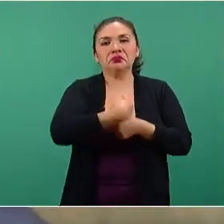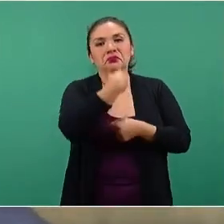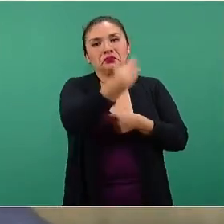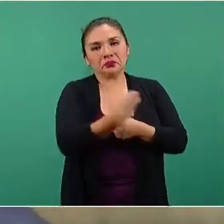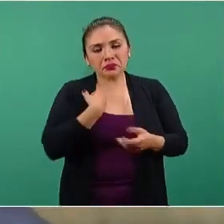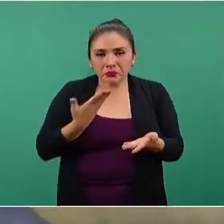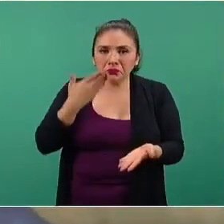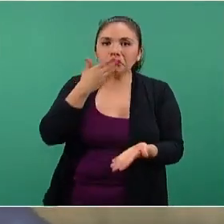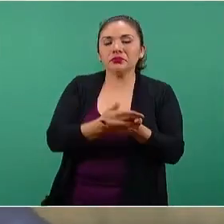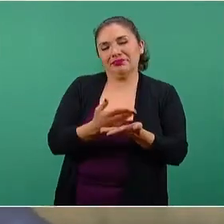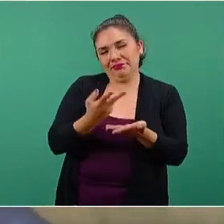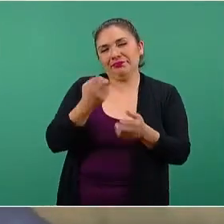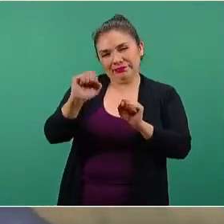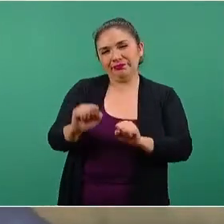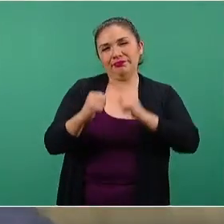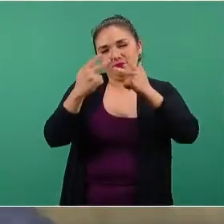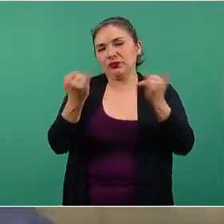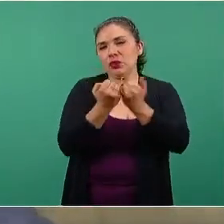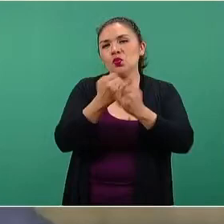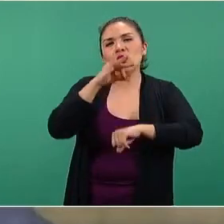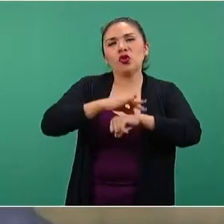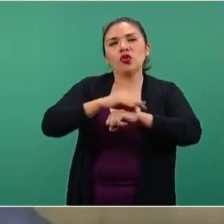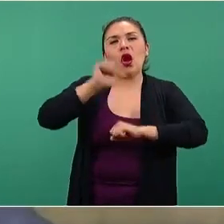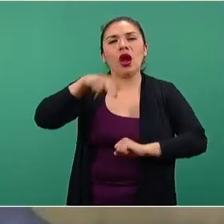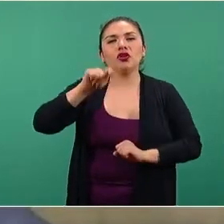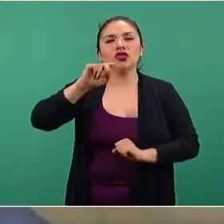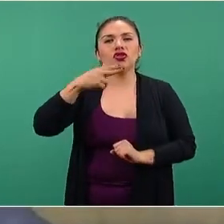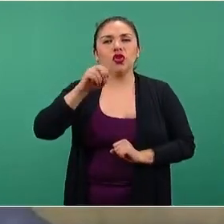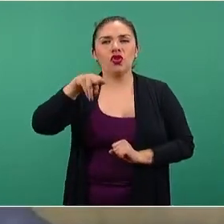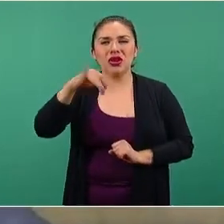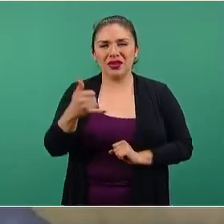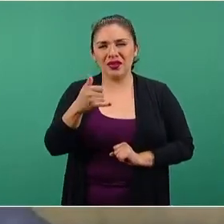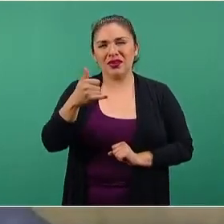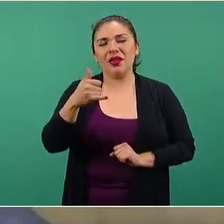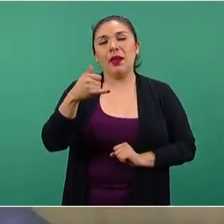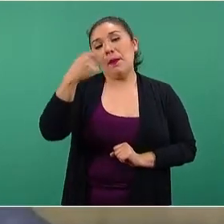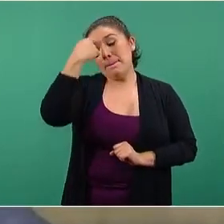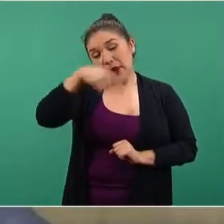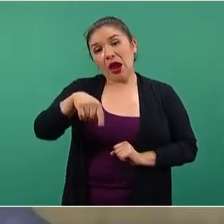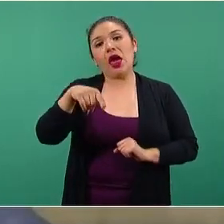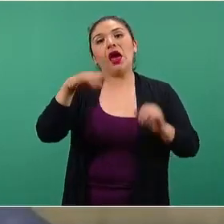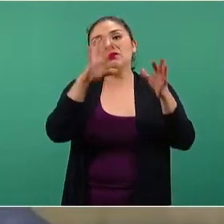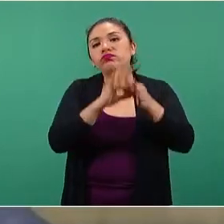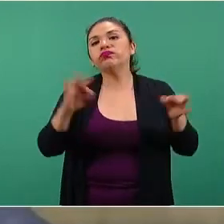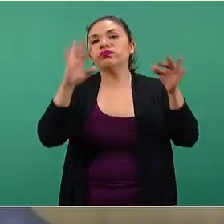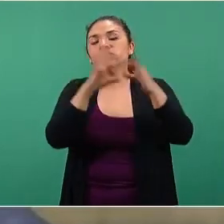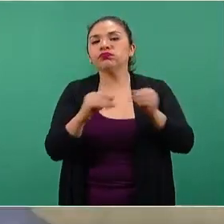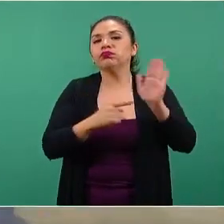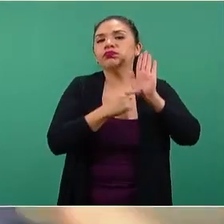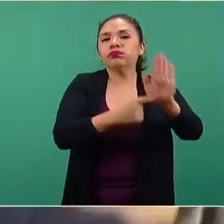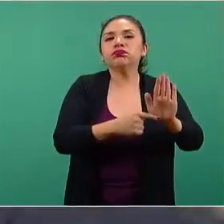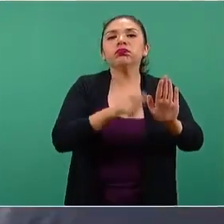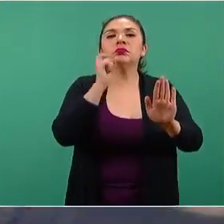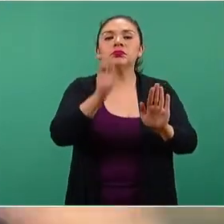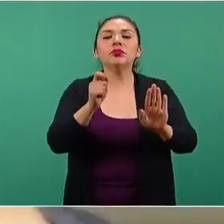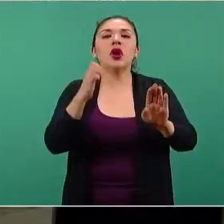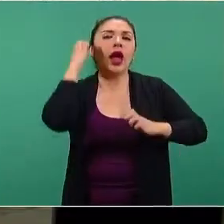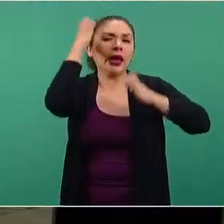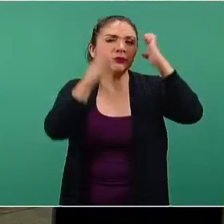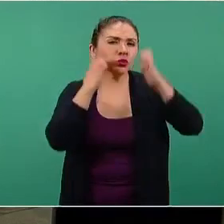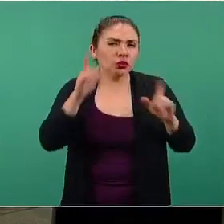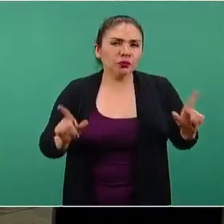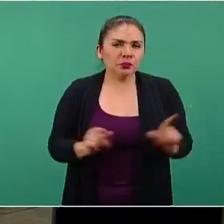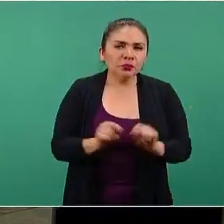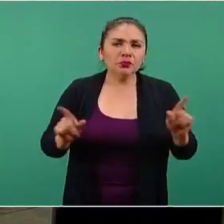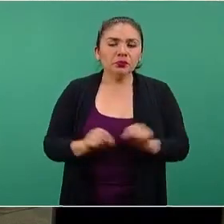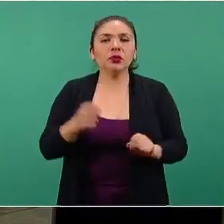invitado, al igual que el doctor Anthony Fauci, para presentar una exposición